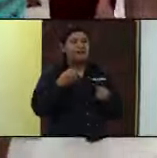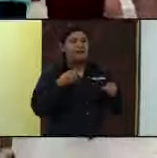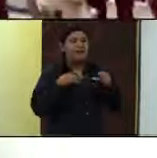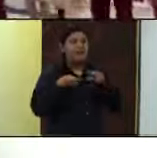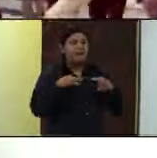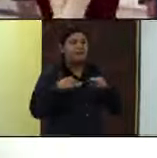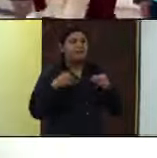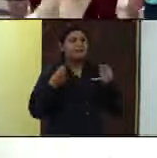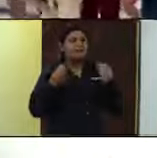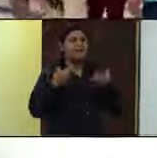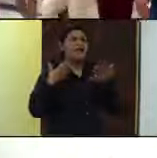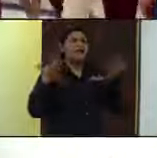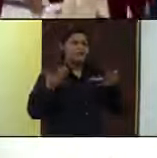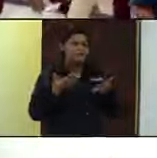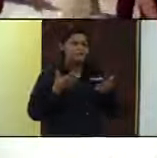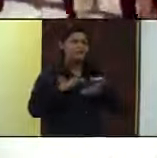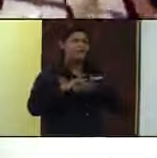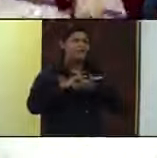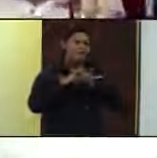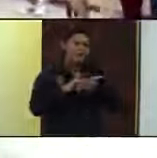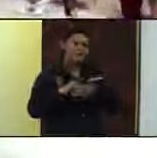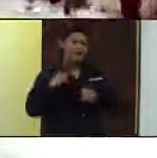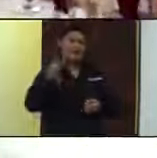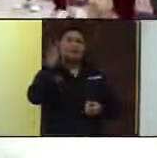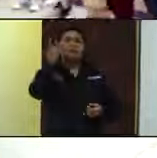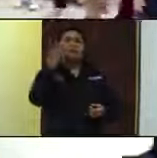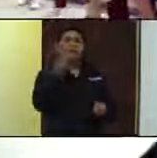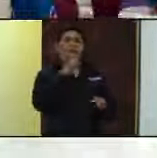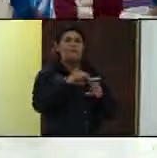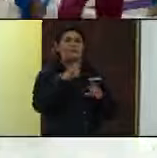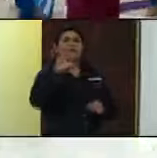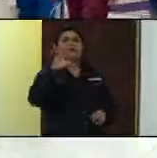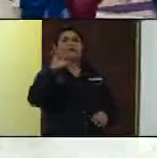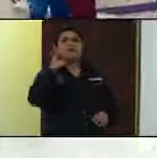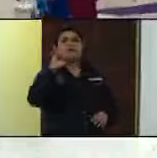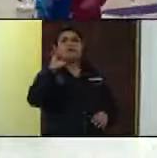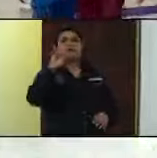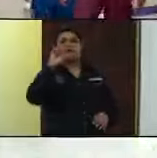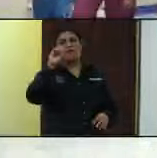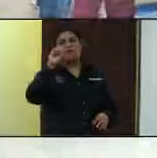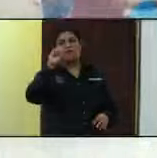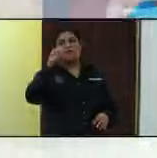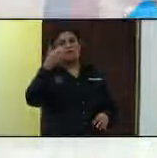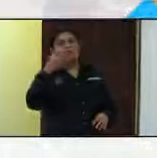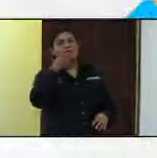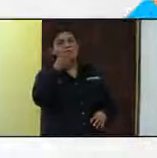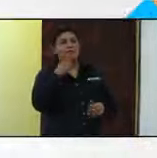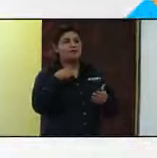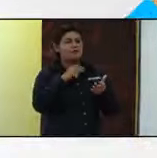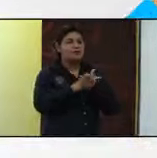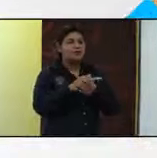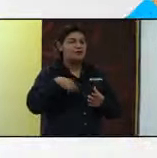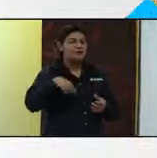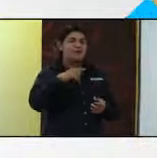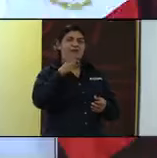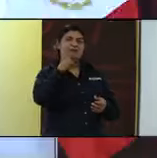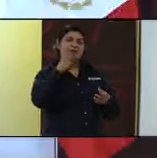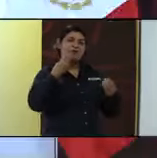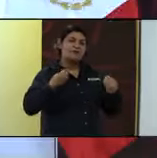seguir apoyándolos, porque como bien lo dijo Rosy, mi esposa, ya dieron ellos su vida por tener las mejores